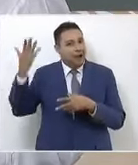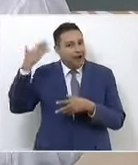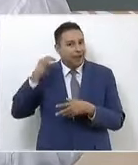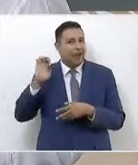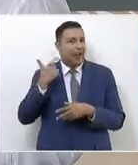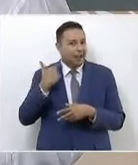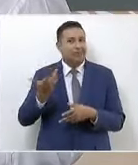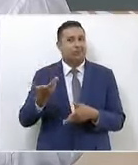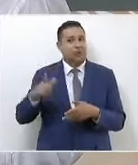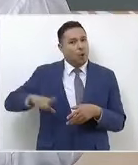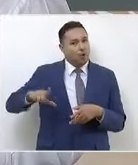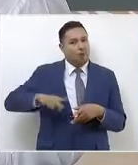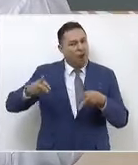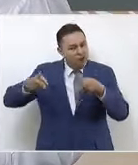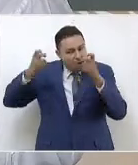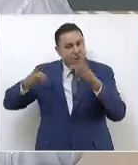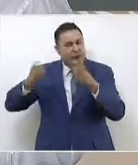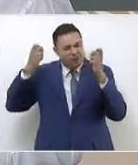robaban.